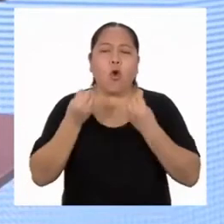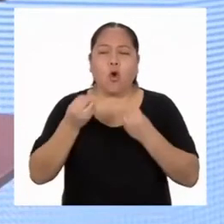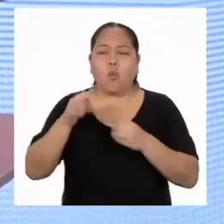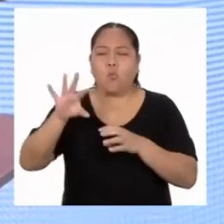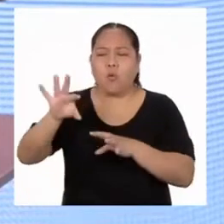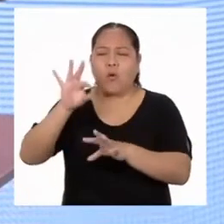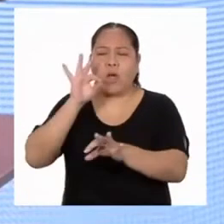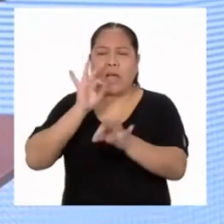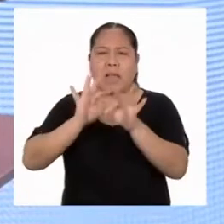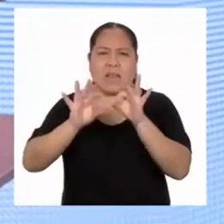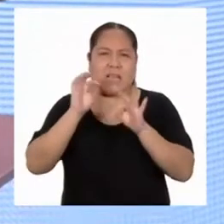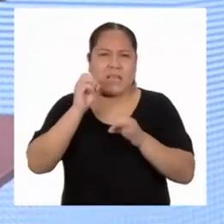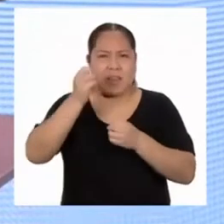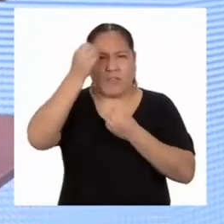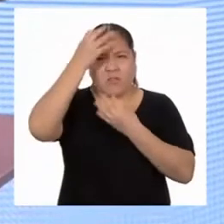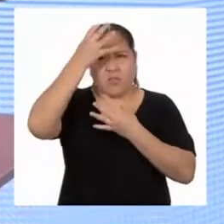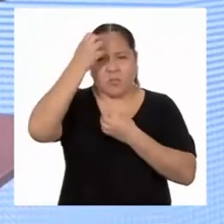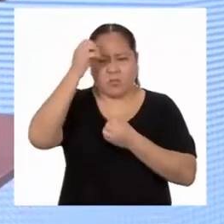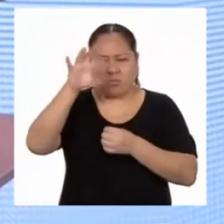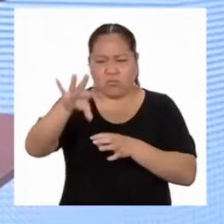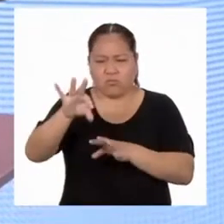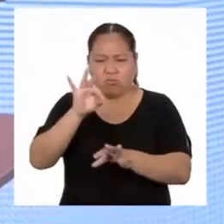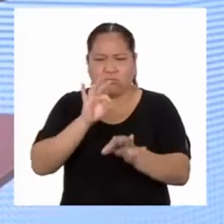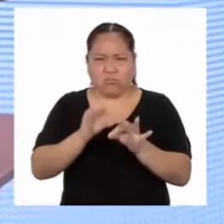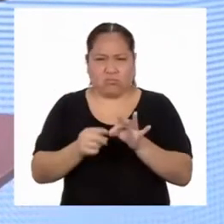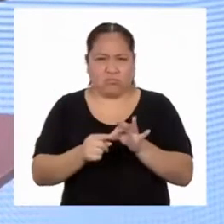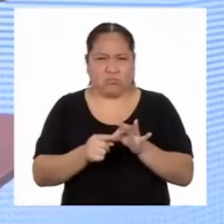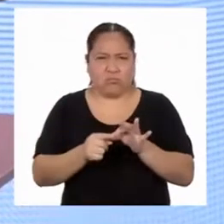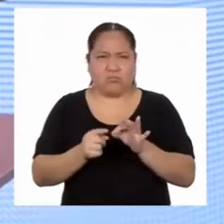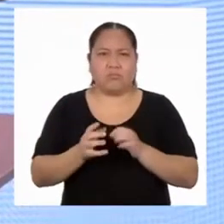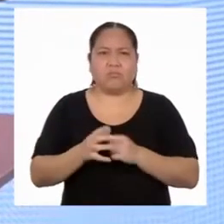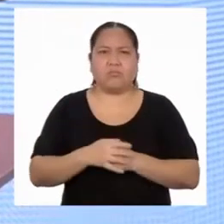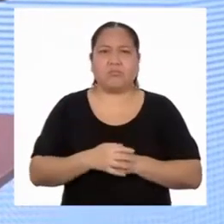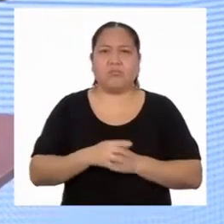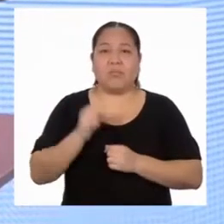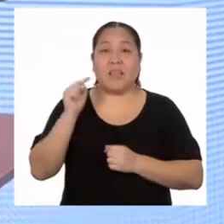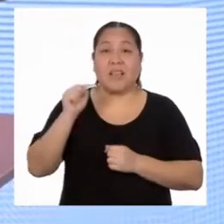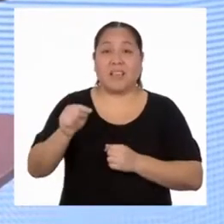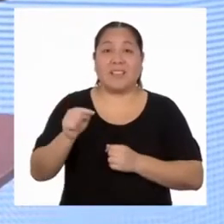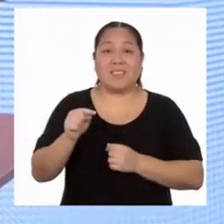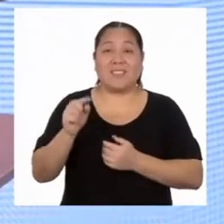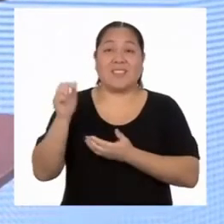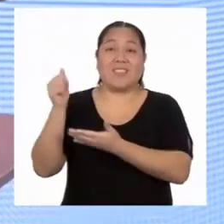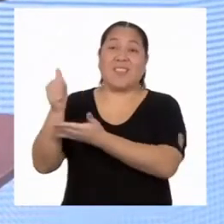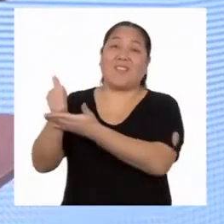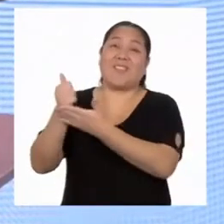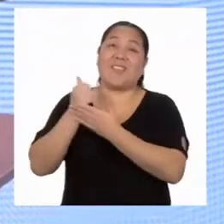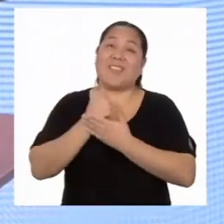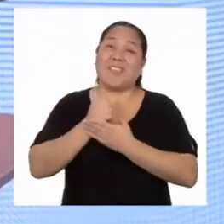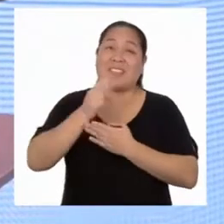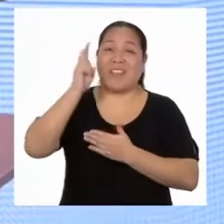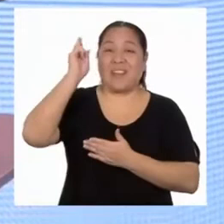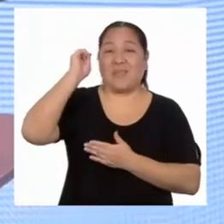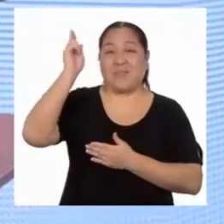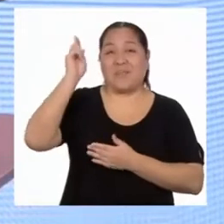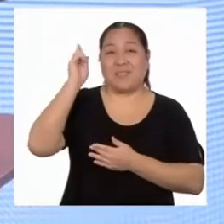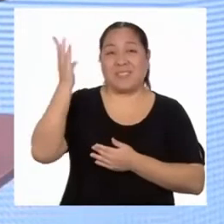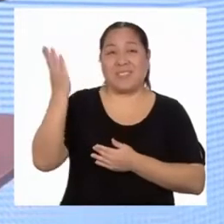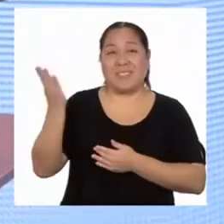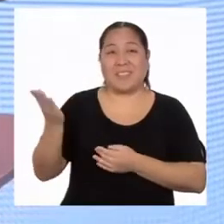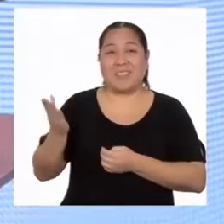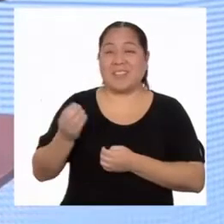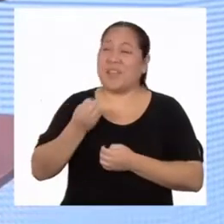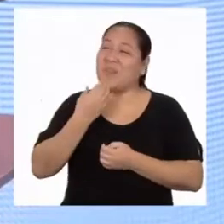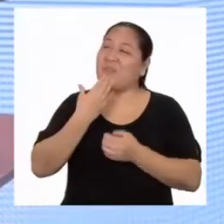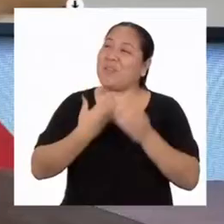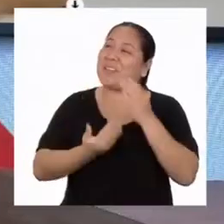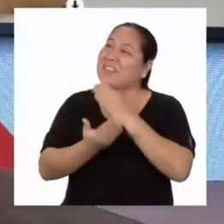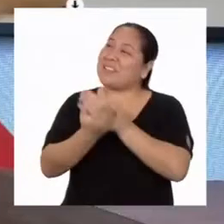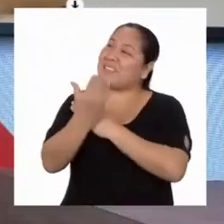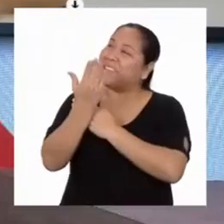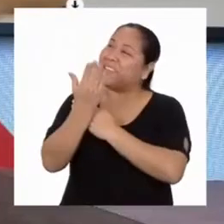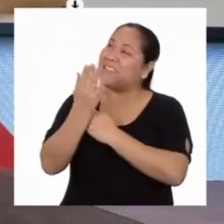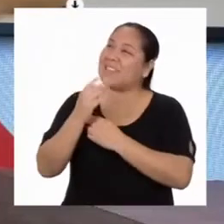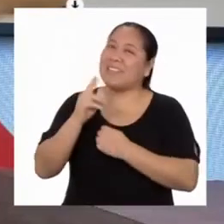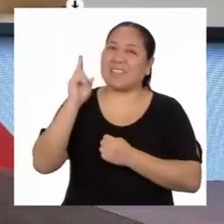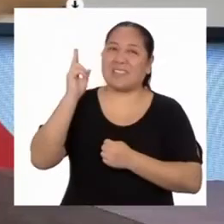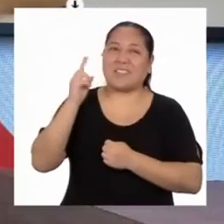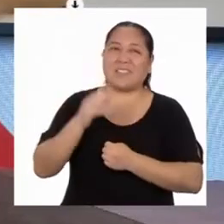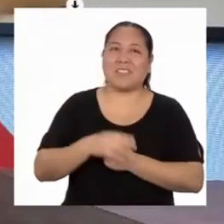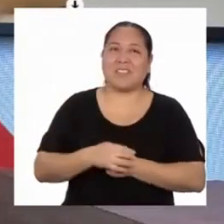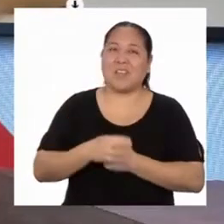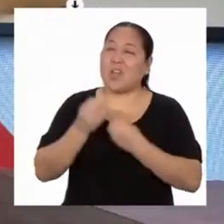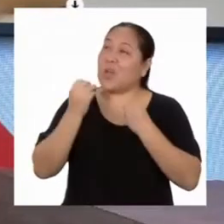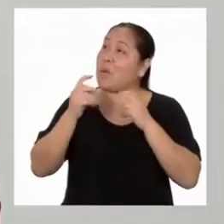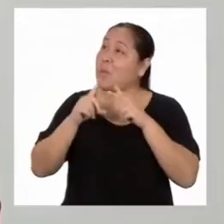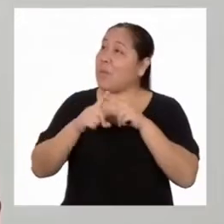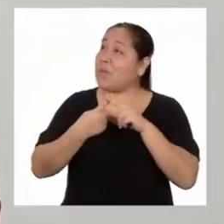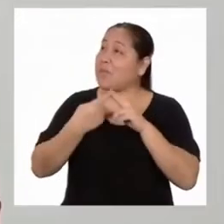conviene seleccionar? Para eso, vamos a recibir la ayuda de la profesora. Buenos días, profesora. ¿Cómo